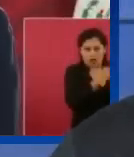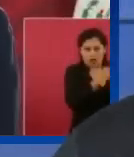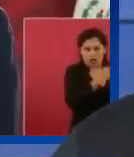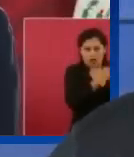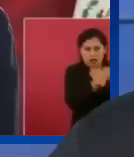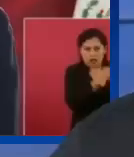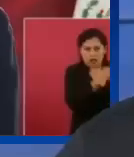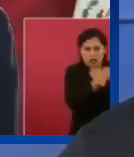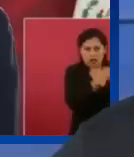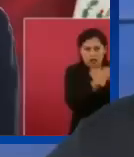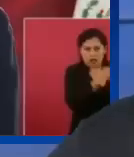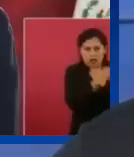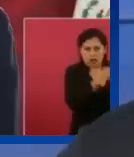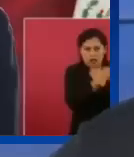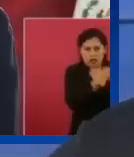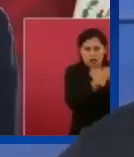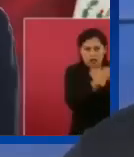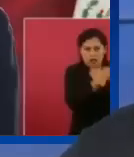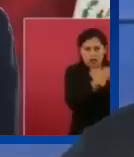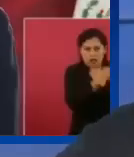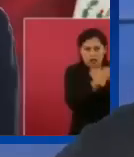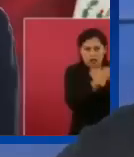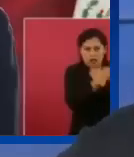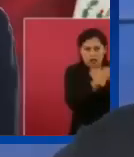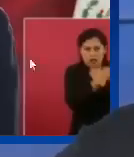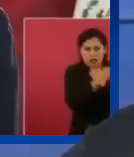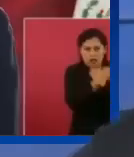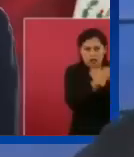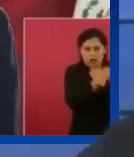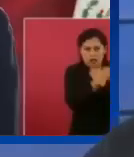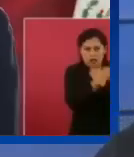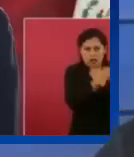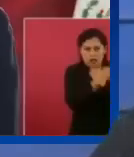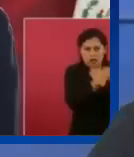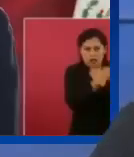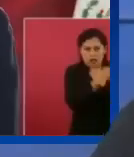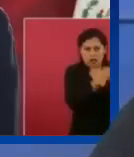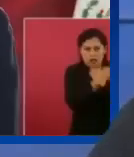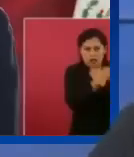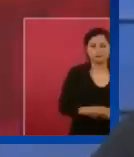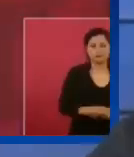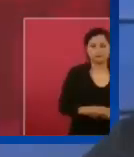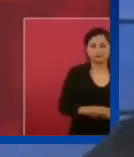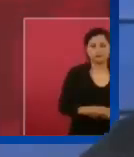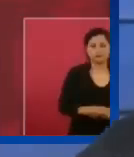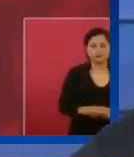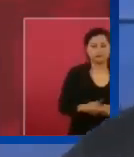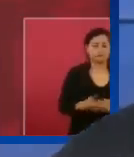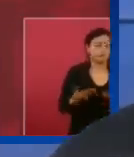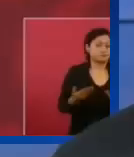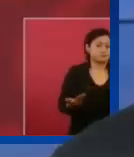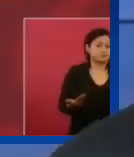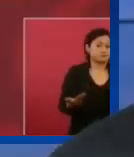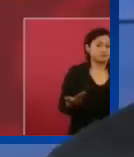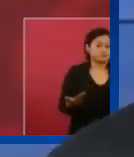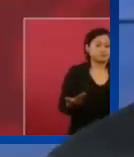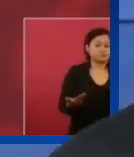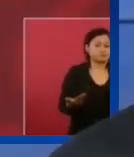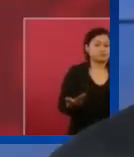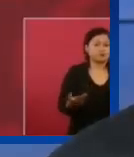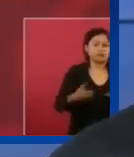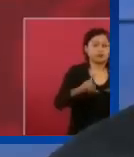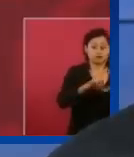Europea marchan al son que toca Joe Biden. Entonces, era prácticamente